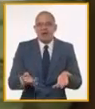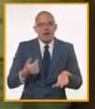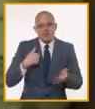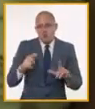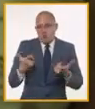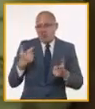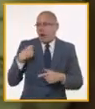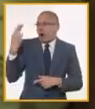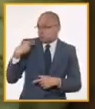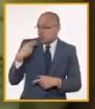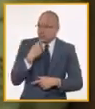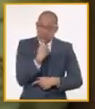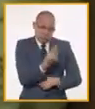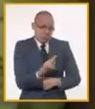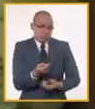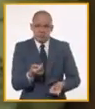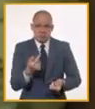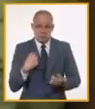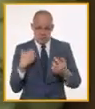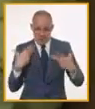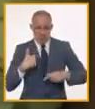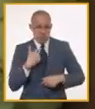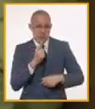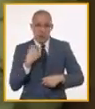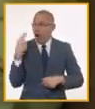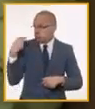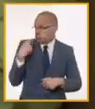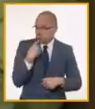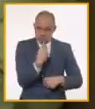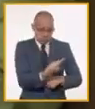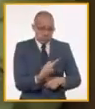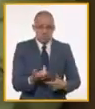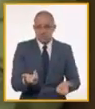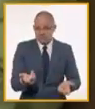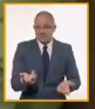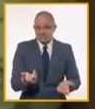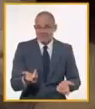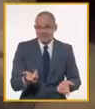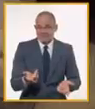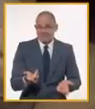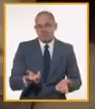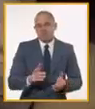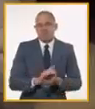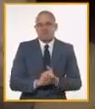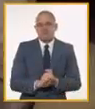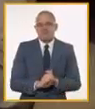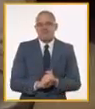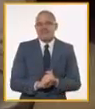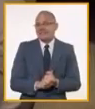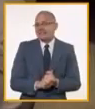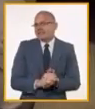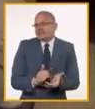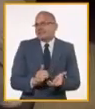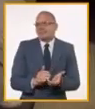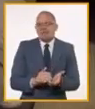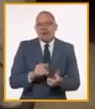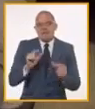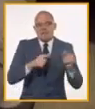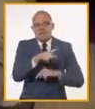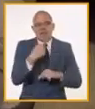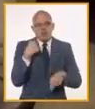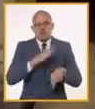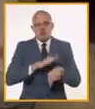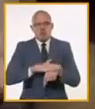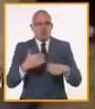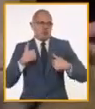una orden, una orientación o un acuerdo. Sí, yo muchas veces yo traslado cosas que no eran,